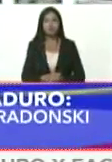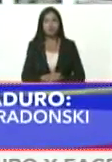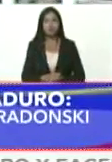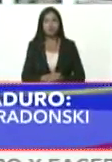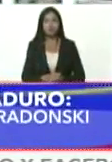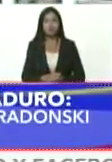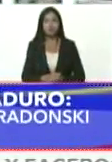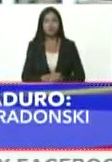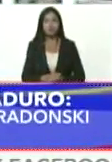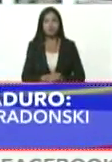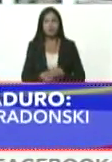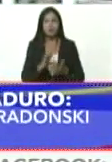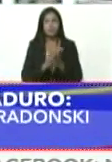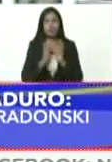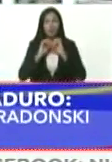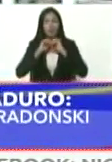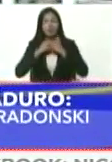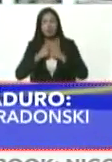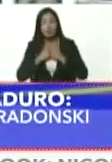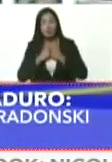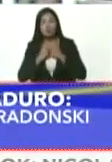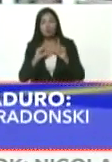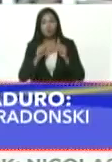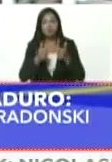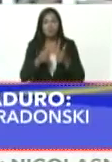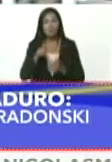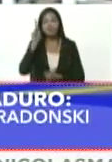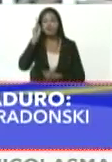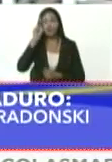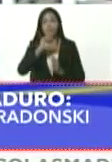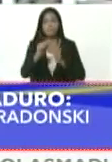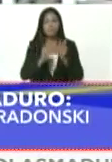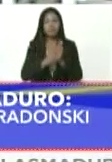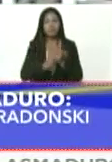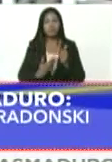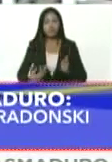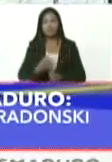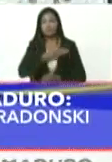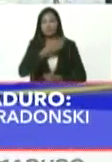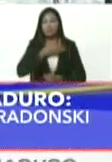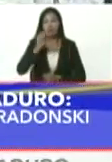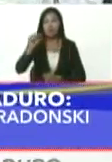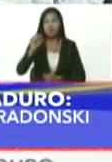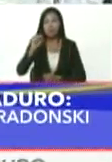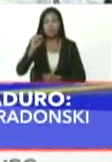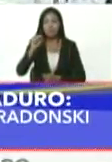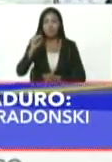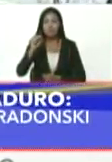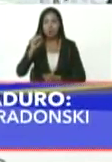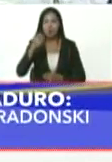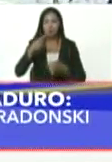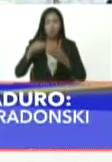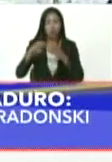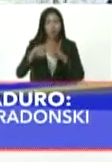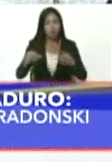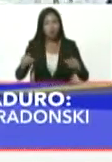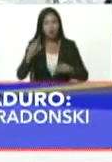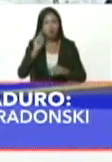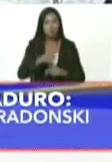compañero Aristóbulo Turis, el profe vicepresidente del socialismo en lo social y en lo